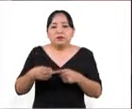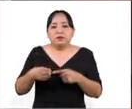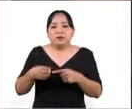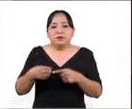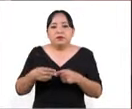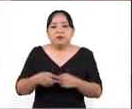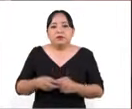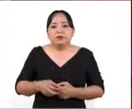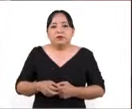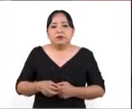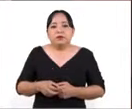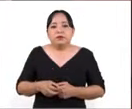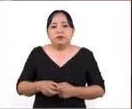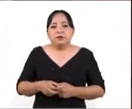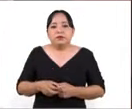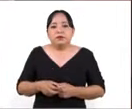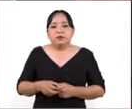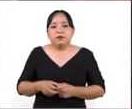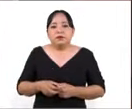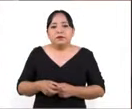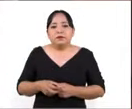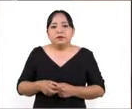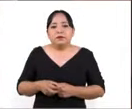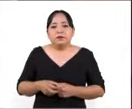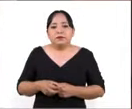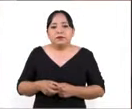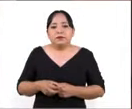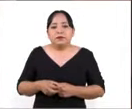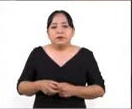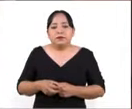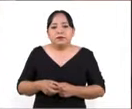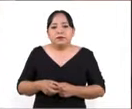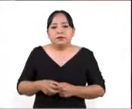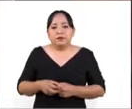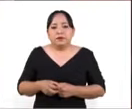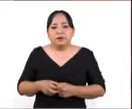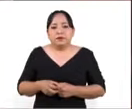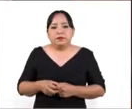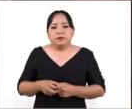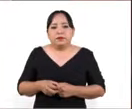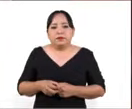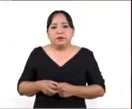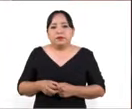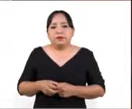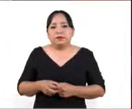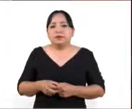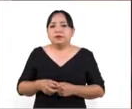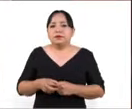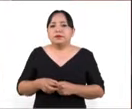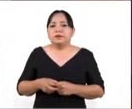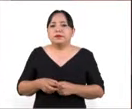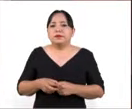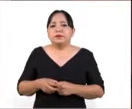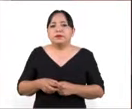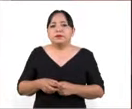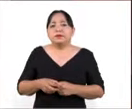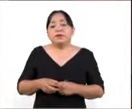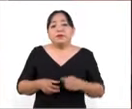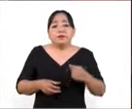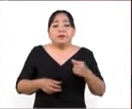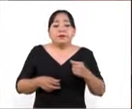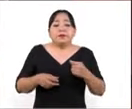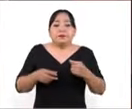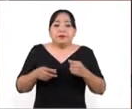en redes sociales están de alguna manera haciendo señalamientos de algunos puentes? No sé si